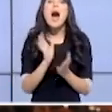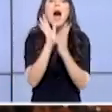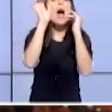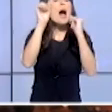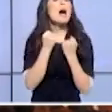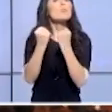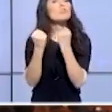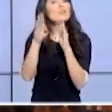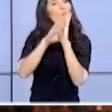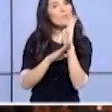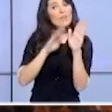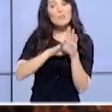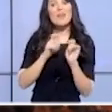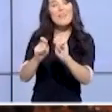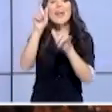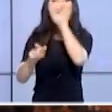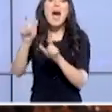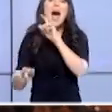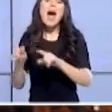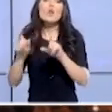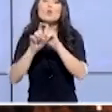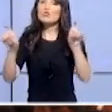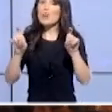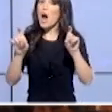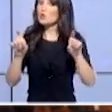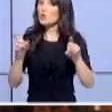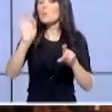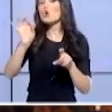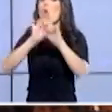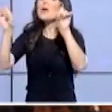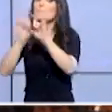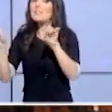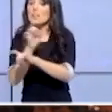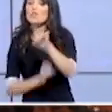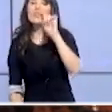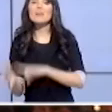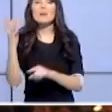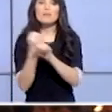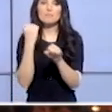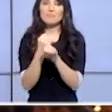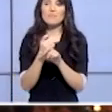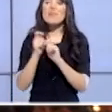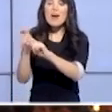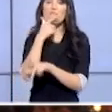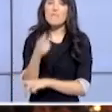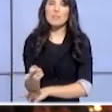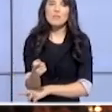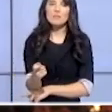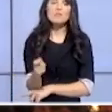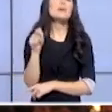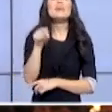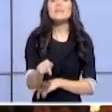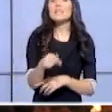aprobando medidas para que sean más fácil para los autónomos y los empresarios crear más empleo y